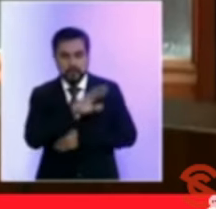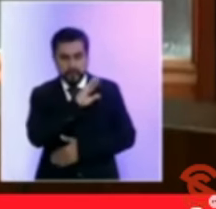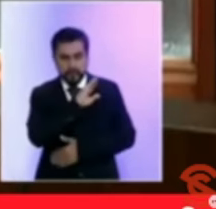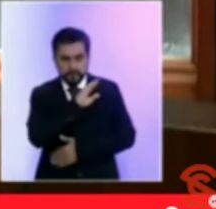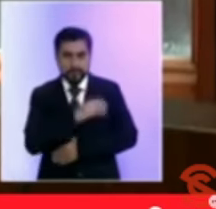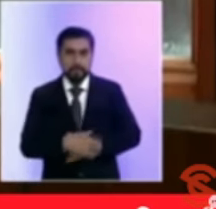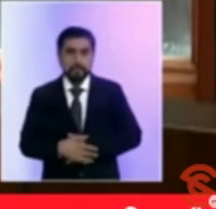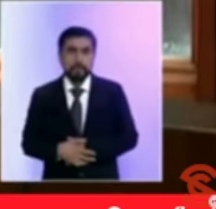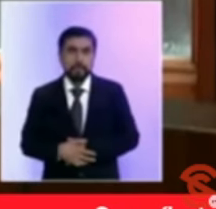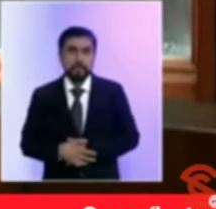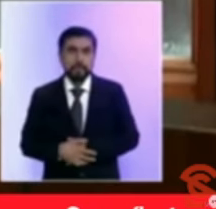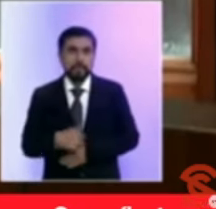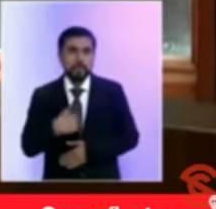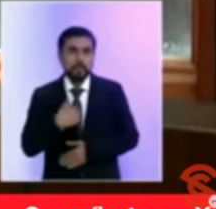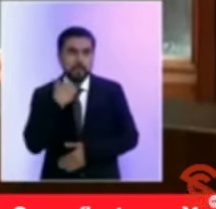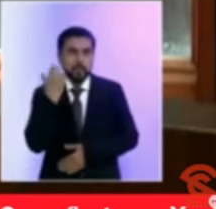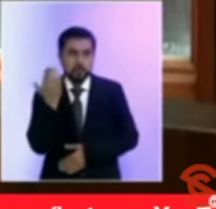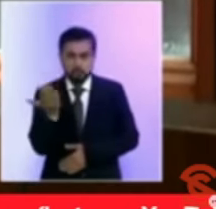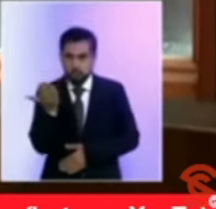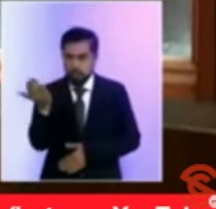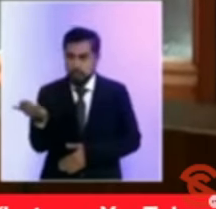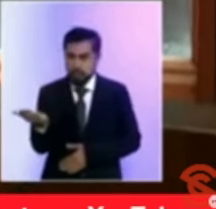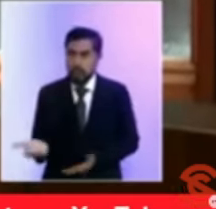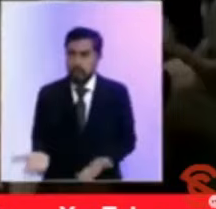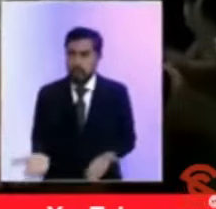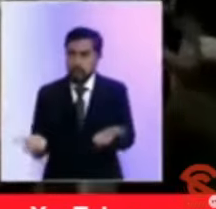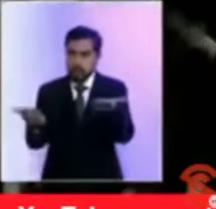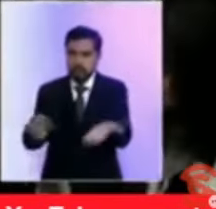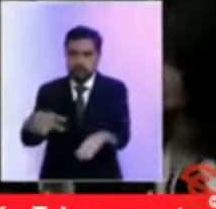quisiera pedirle si nos podemos poner de